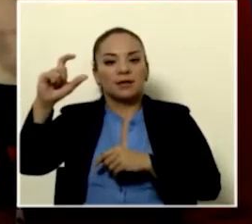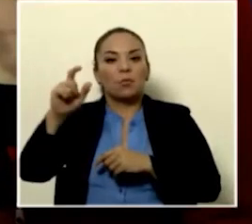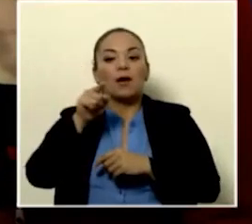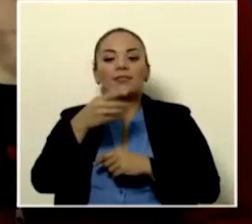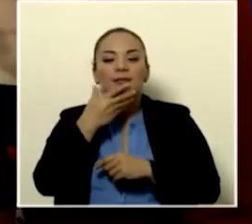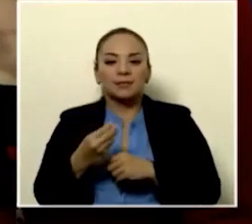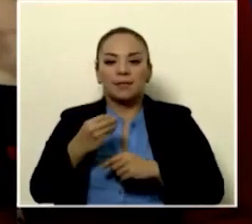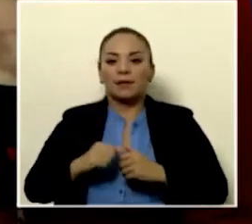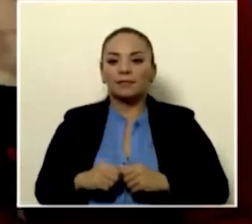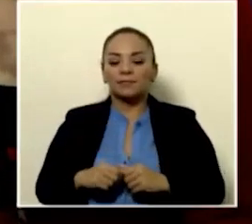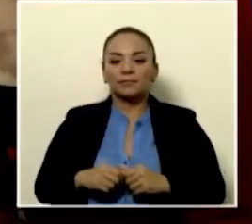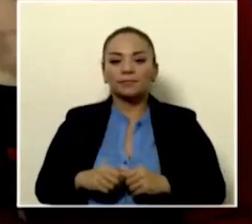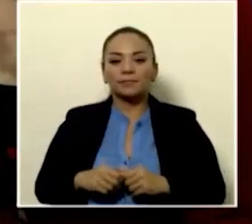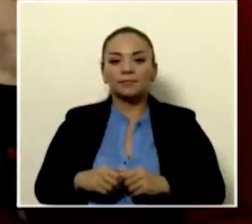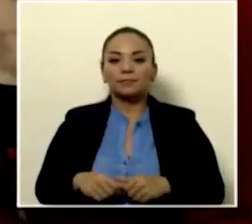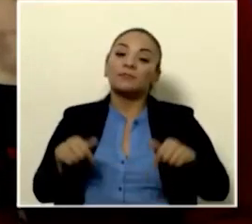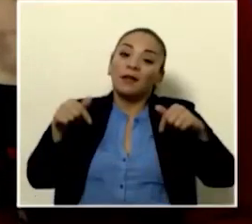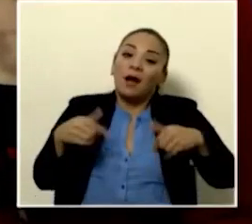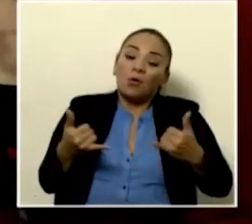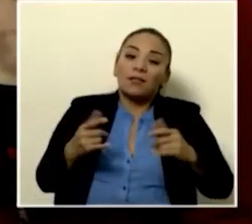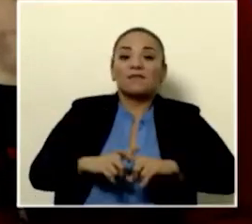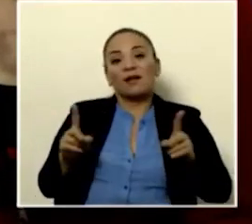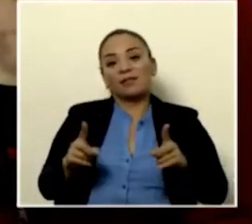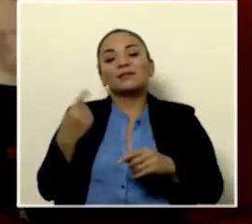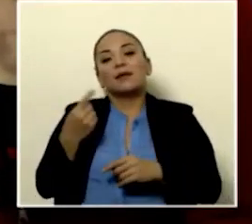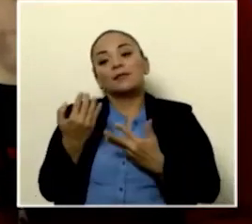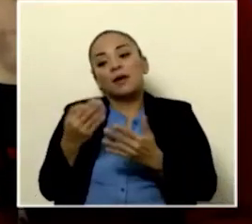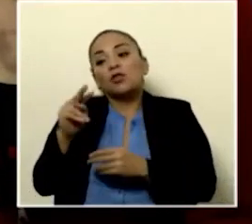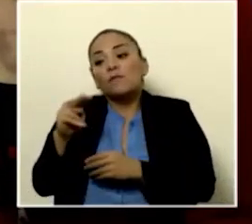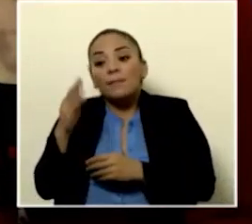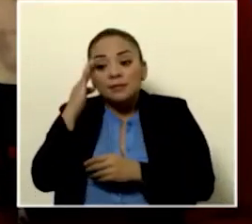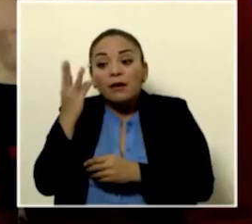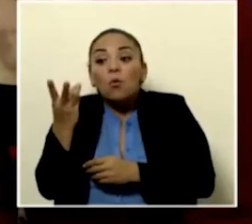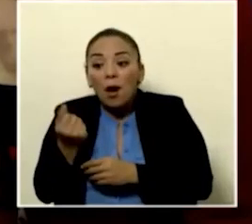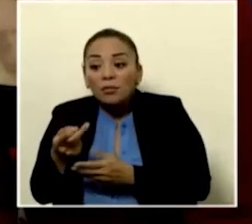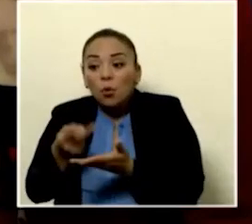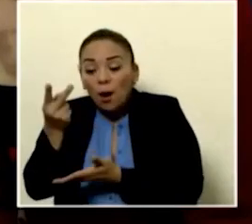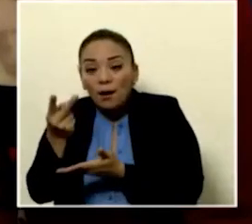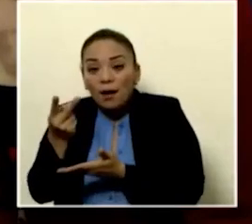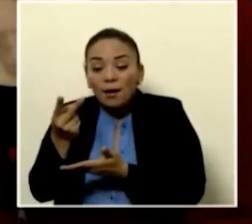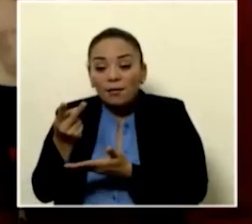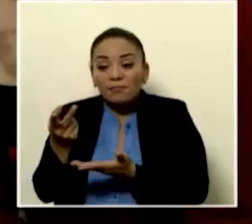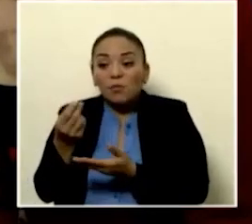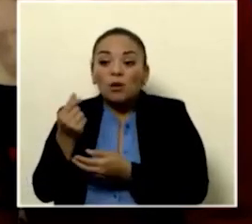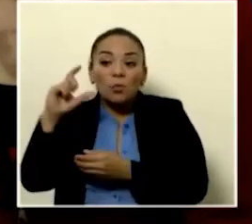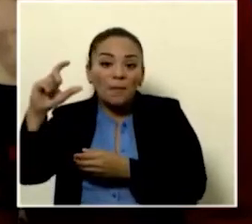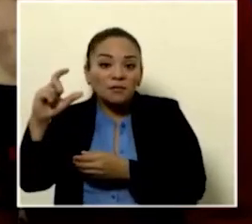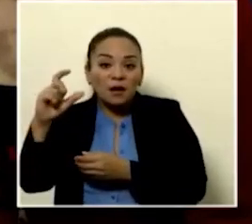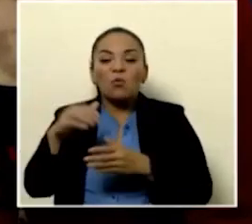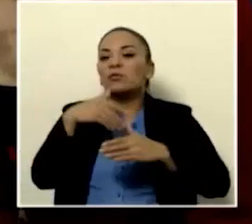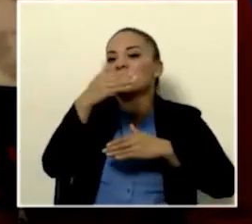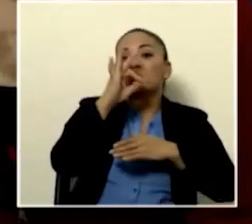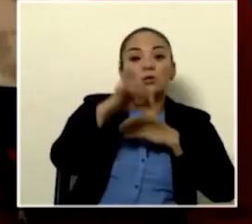diciembre. A diferencia de hoy, que tienen que esperarse hasta noviembre para saber cuál es el monto del marchamo que van a tener que pagar. Y en